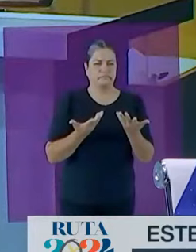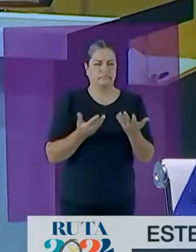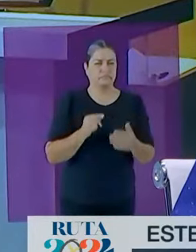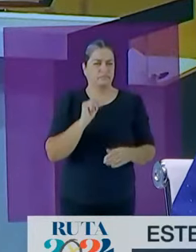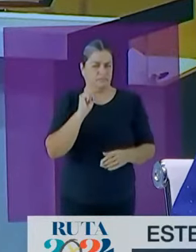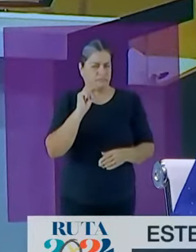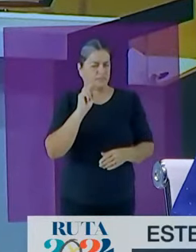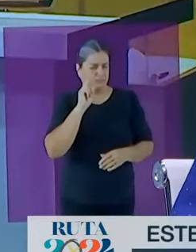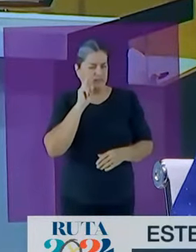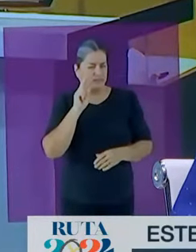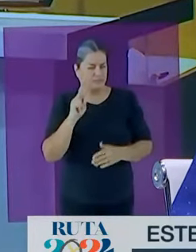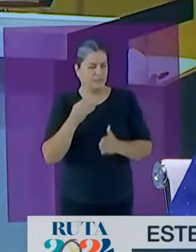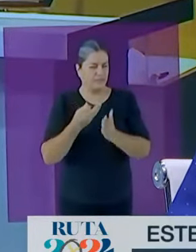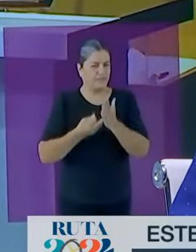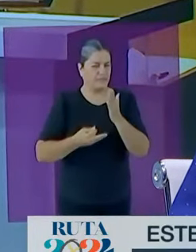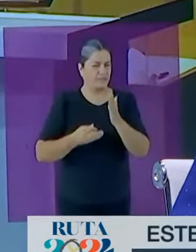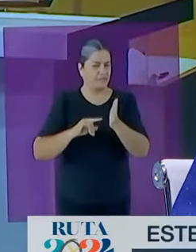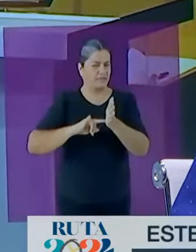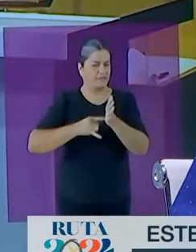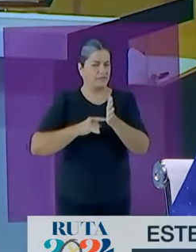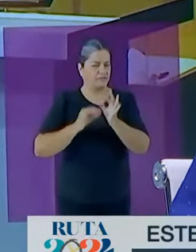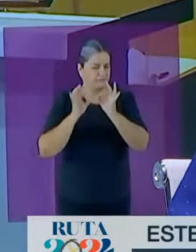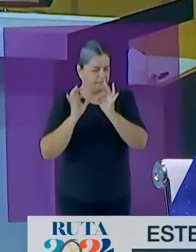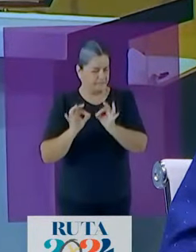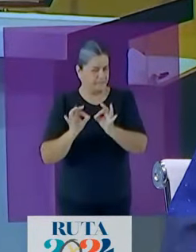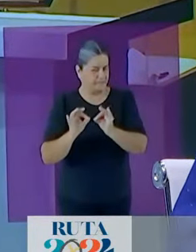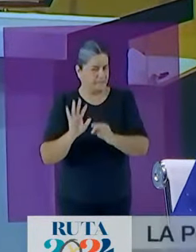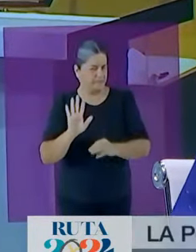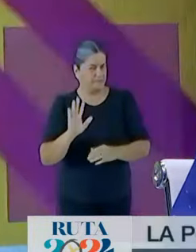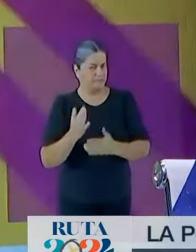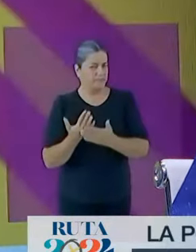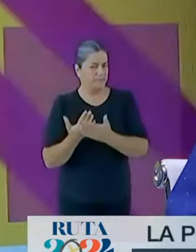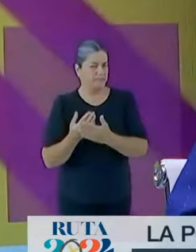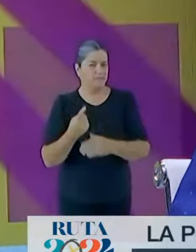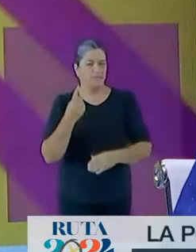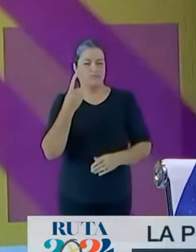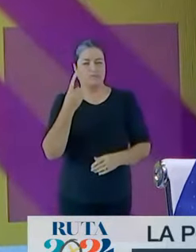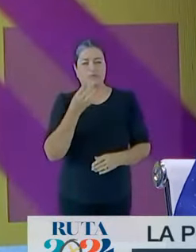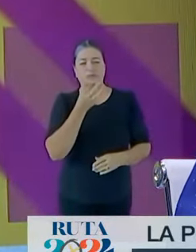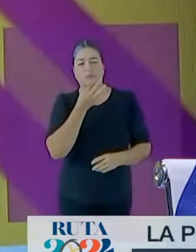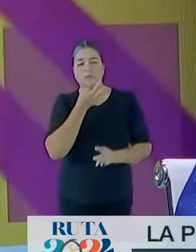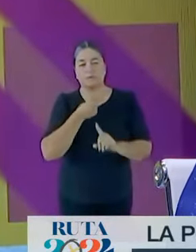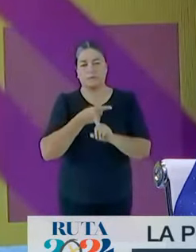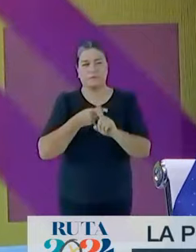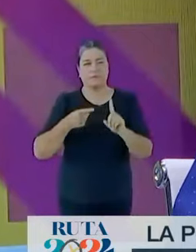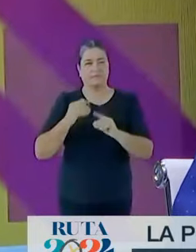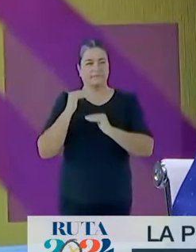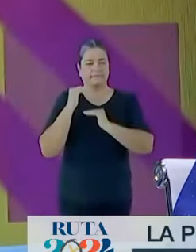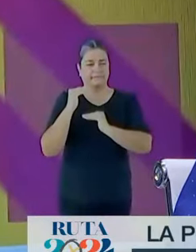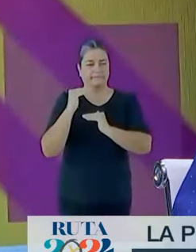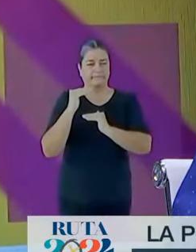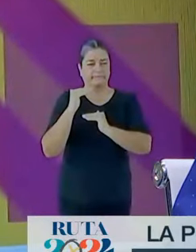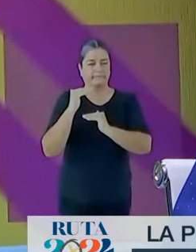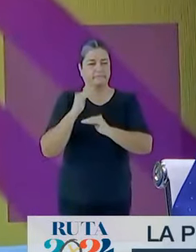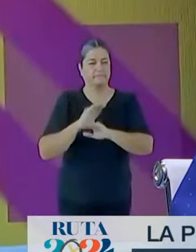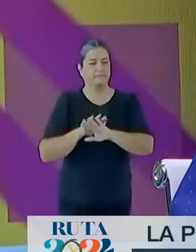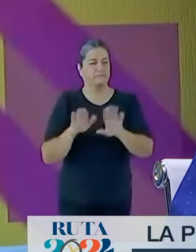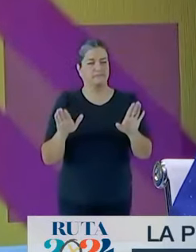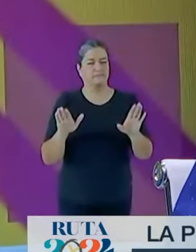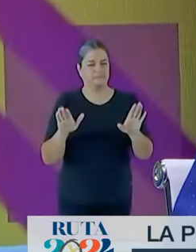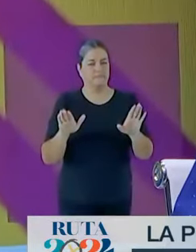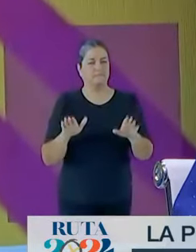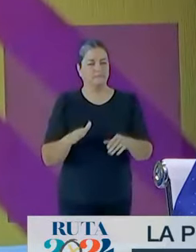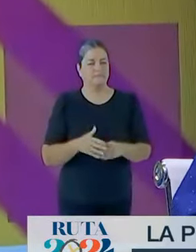de México recomienden o avalen su uso en las actualizaciones de su lineamiento. Tampoco se encontró un estudio científico concluyente